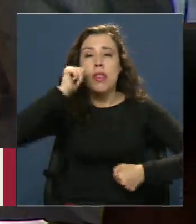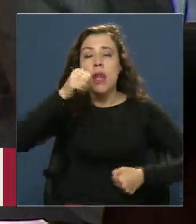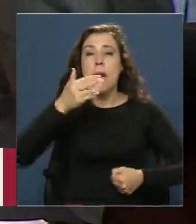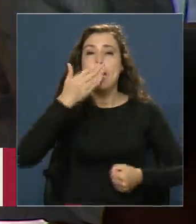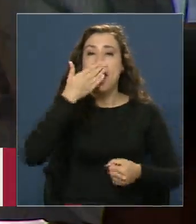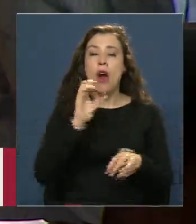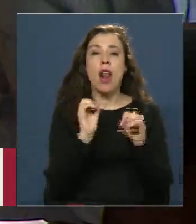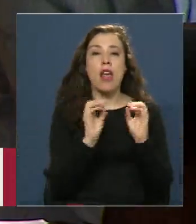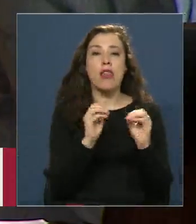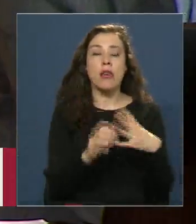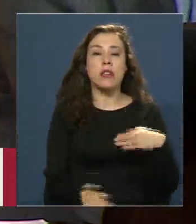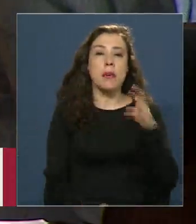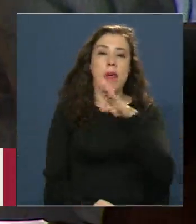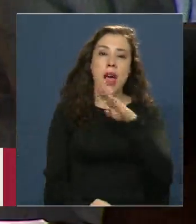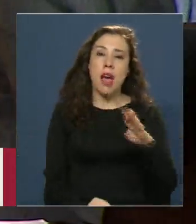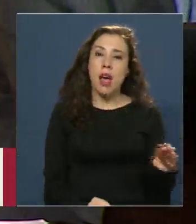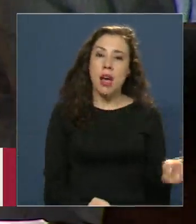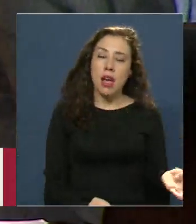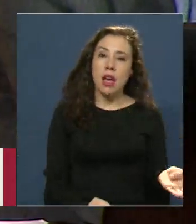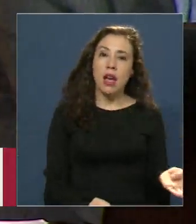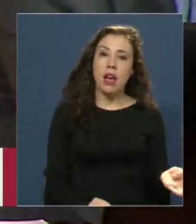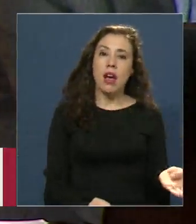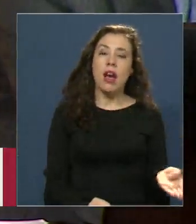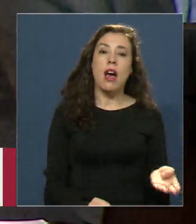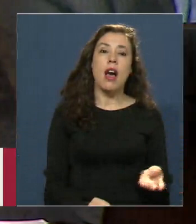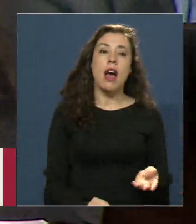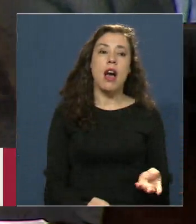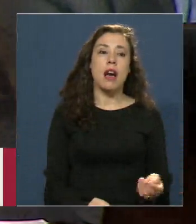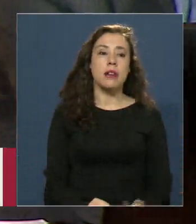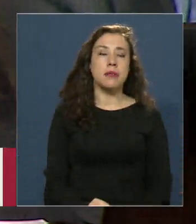mejor educación para sus hijos, por vivir